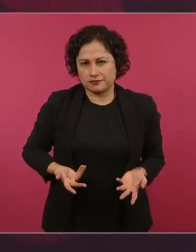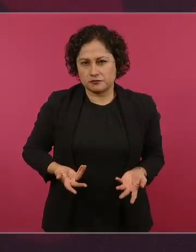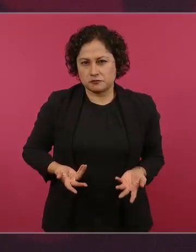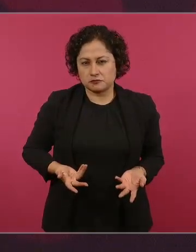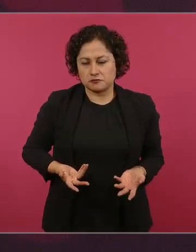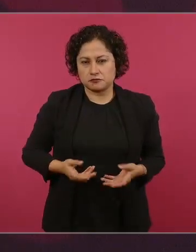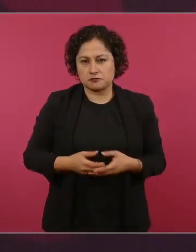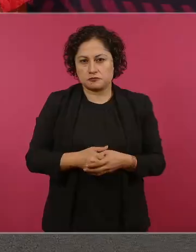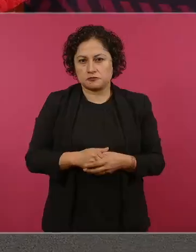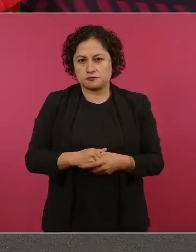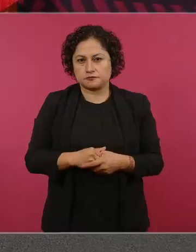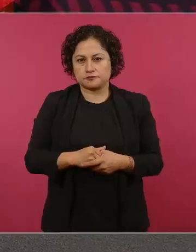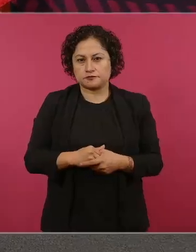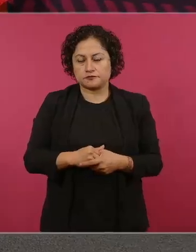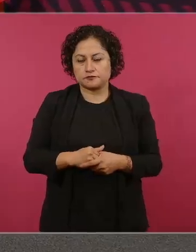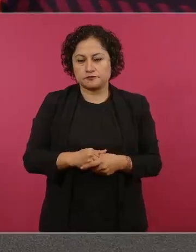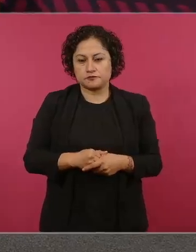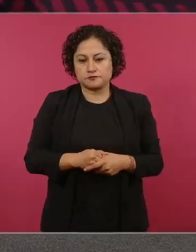para